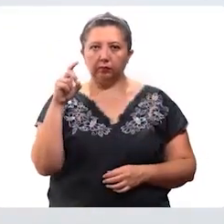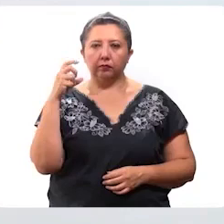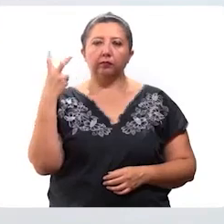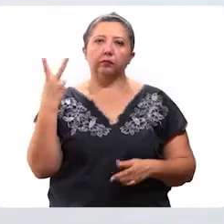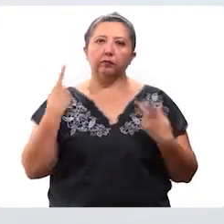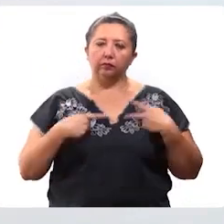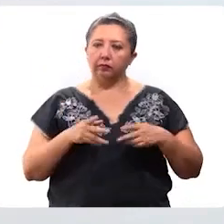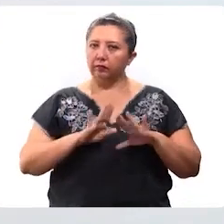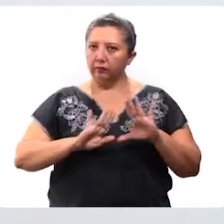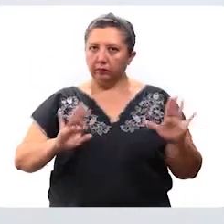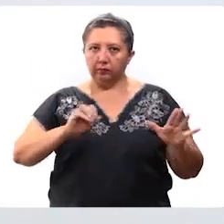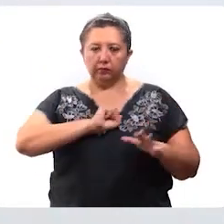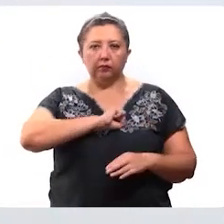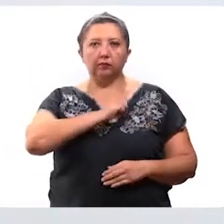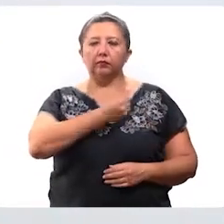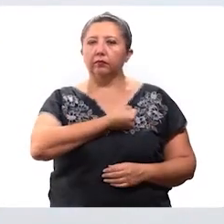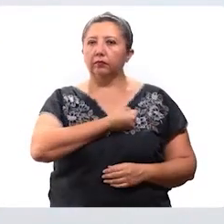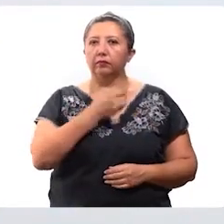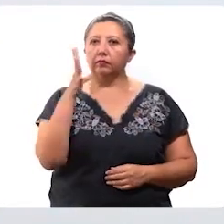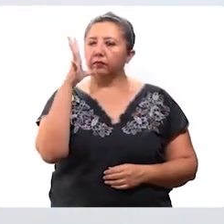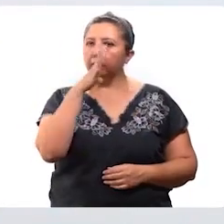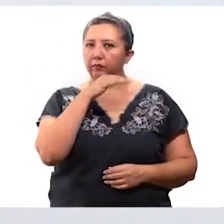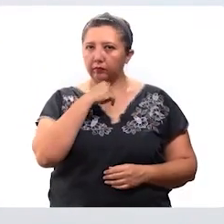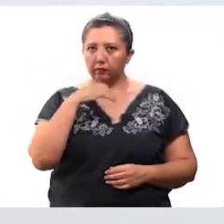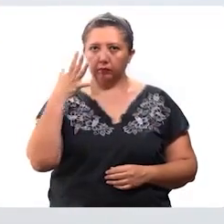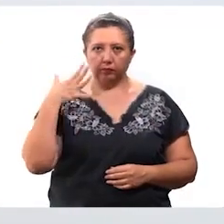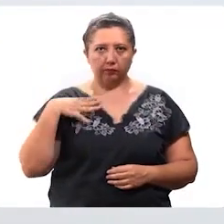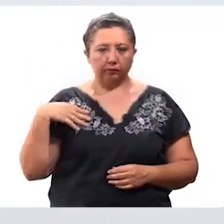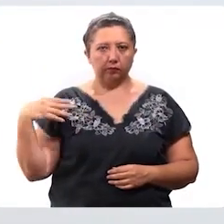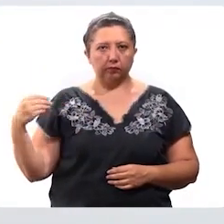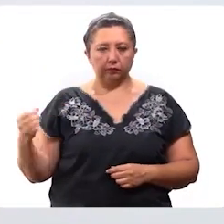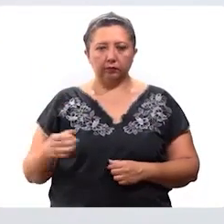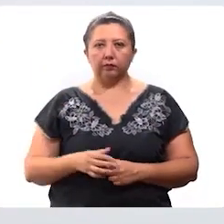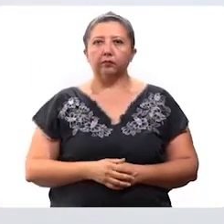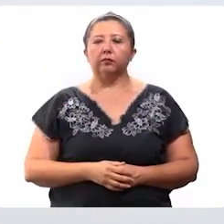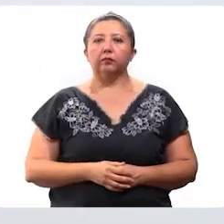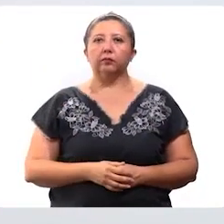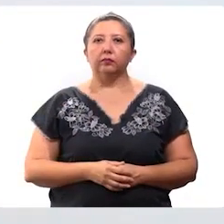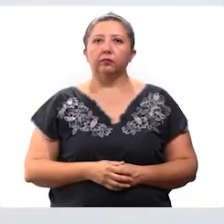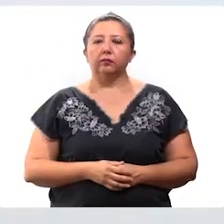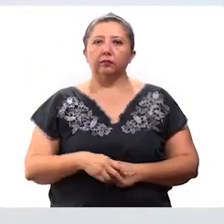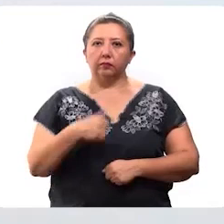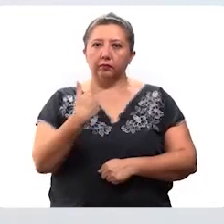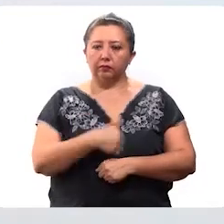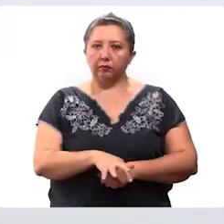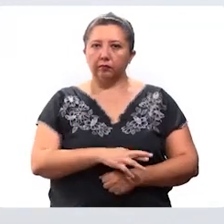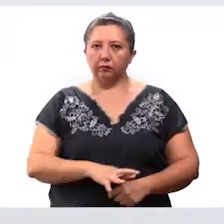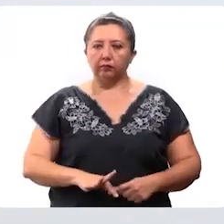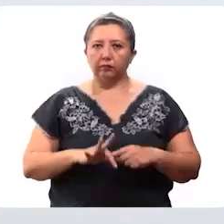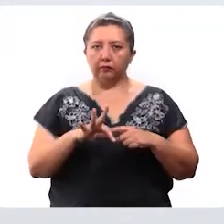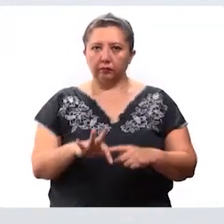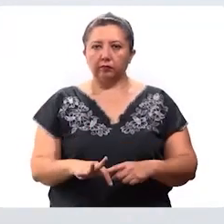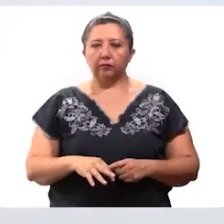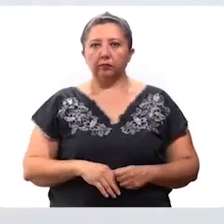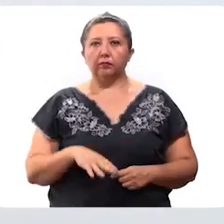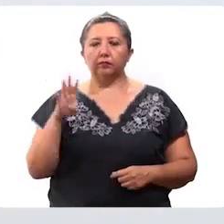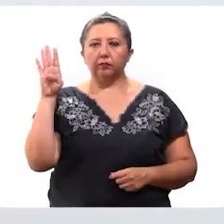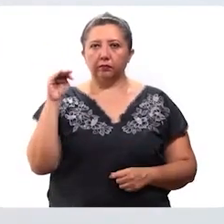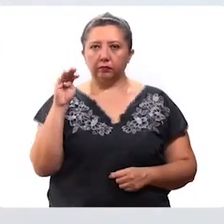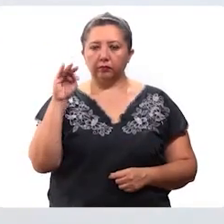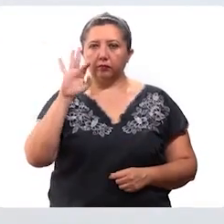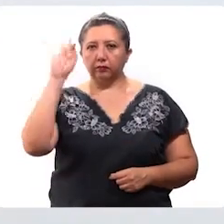71.232 pacientes ya se recuperaron. No presentan síntomas ni pueden contagiar. Esta cifra representa